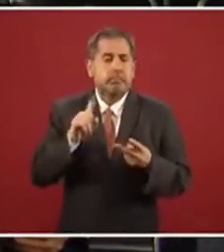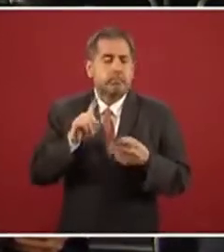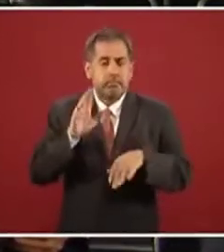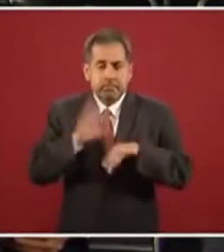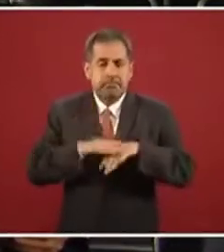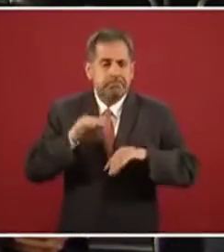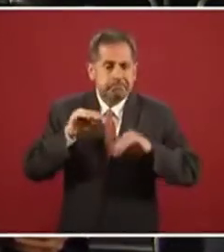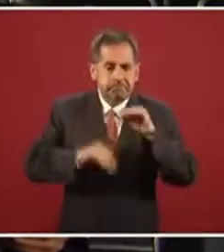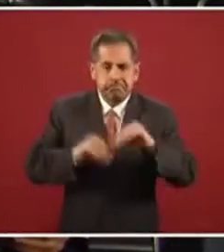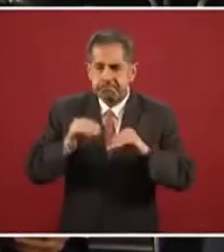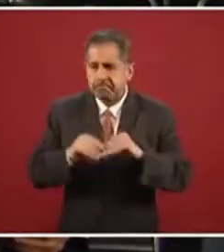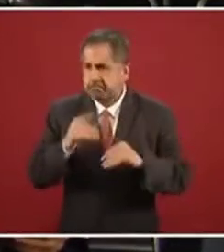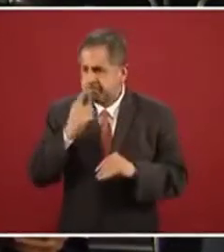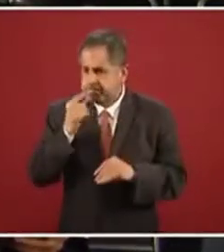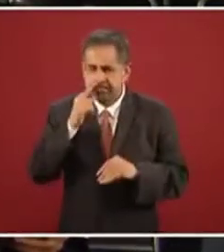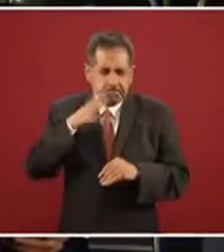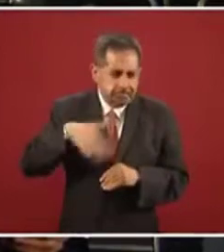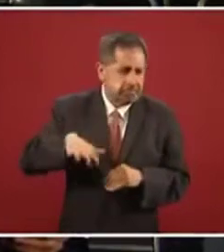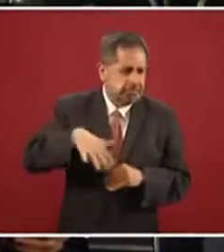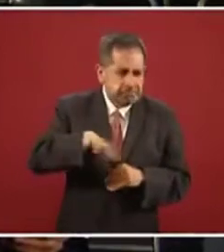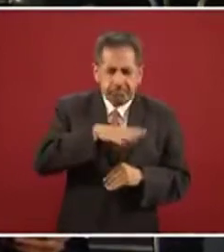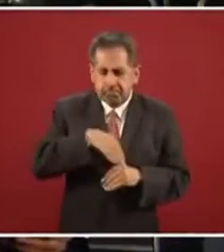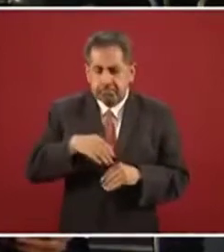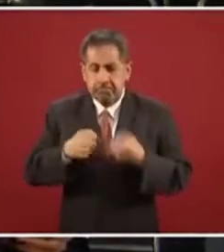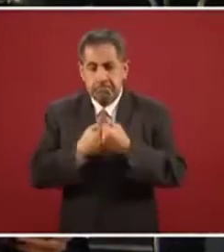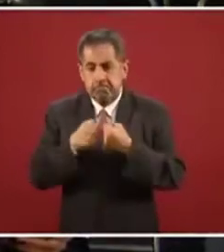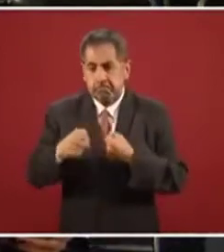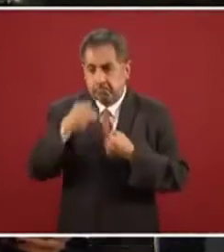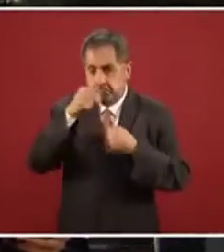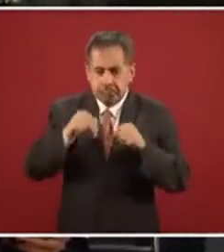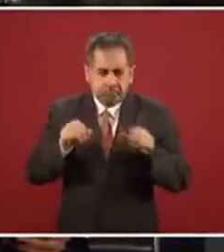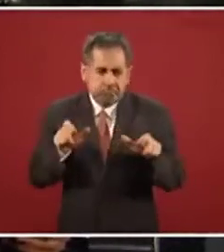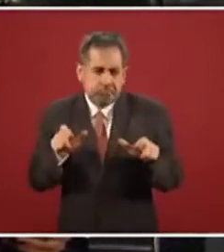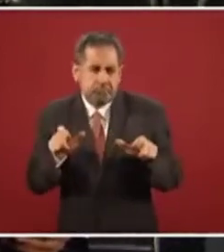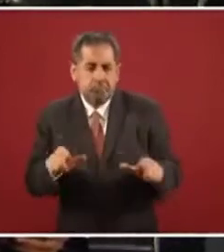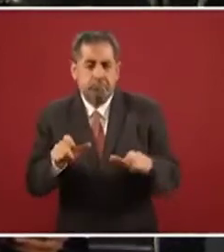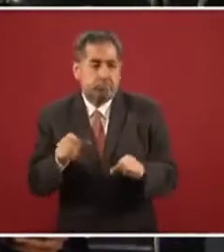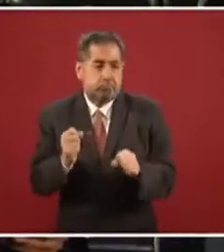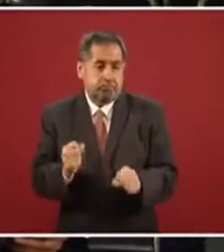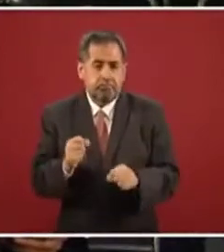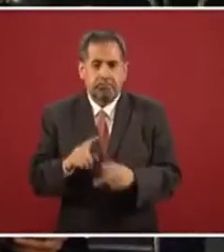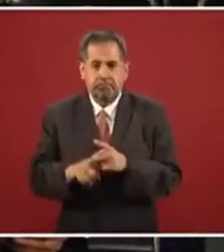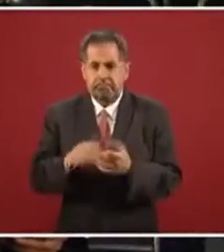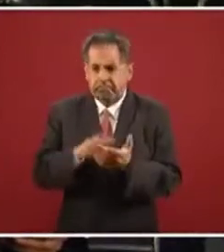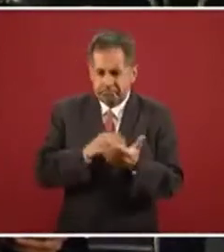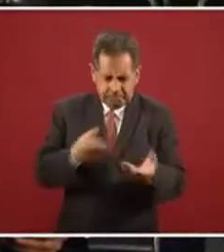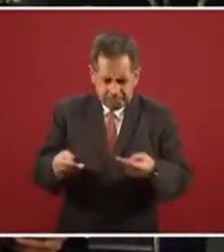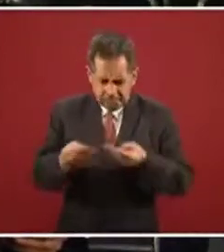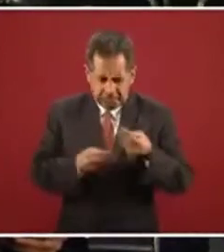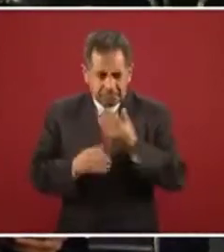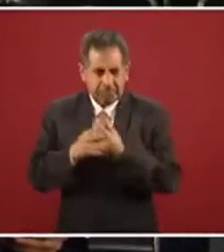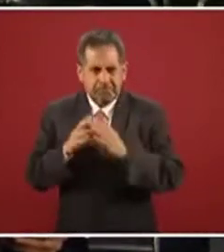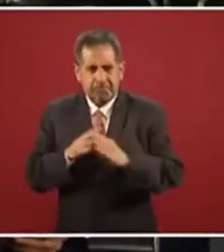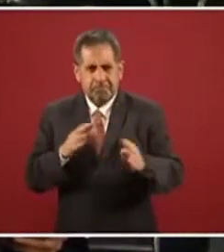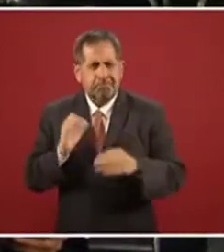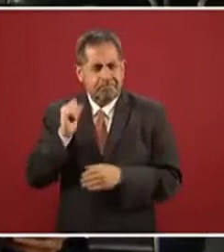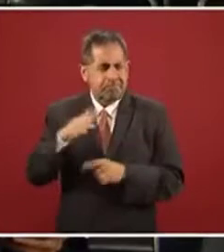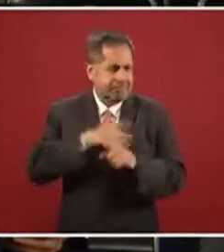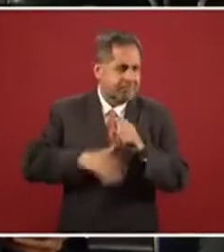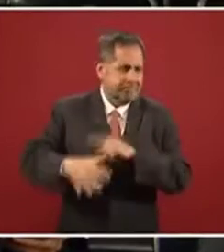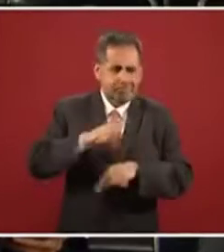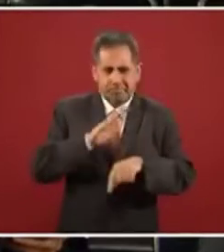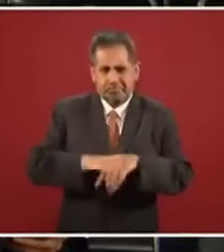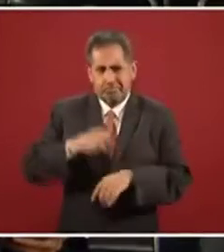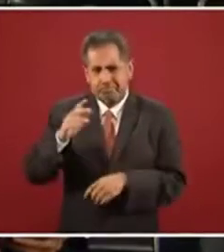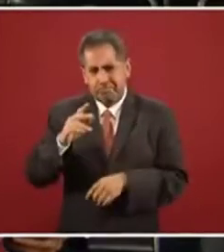intensificación de los patrullajes en la frontera norte. Se están requiriendo los documentos de los migrantes. Hay una atmósfera que